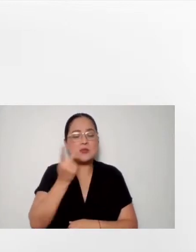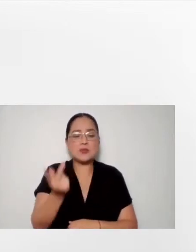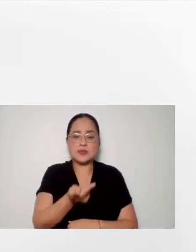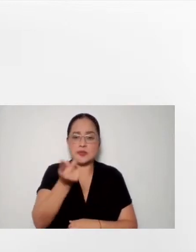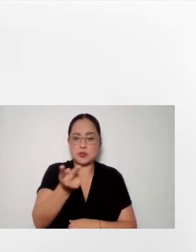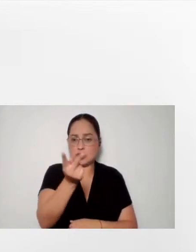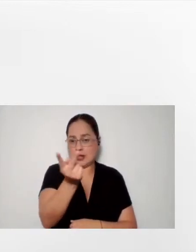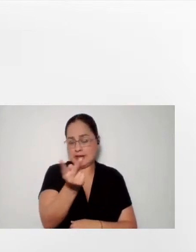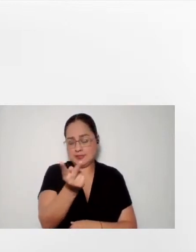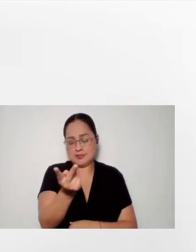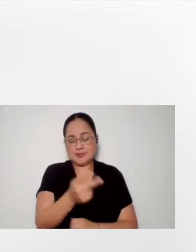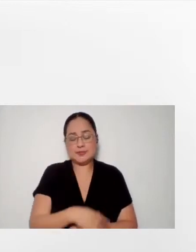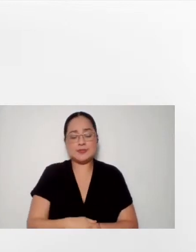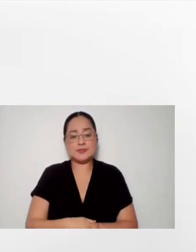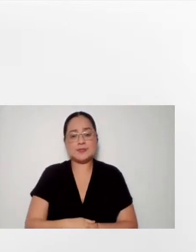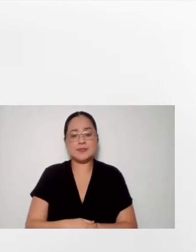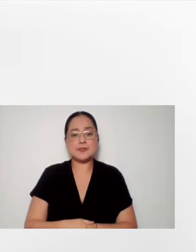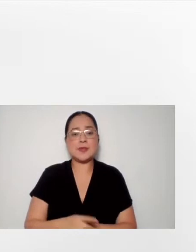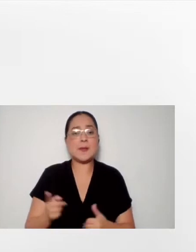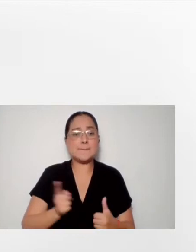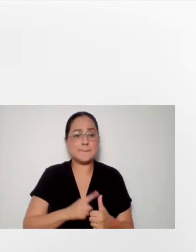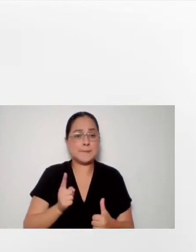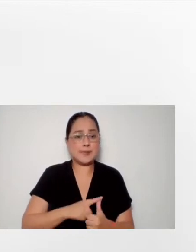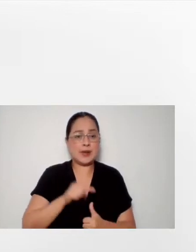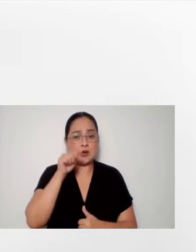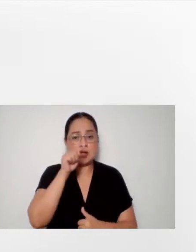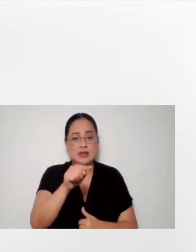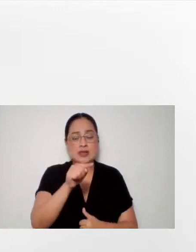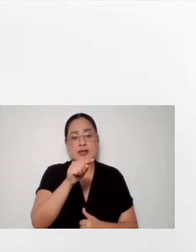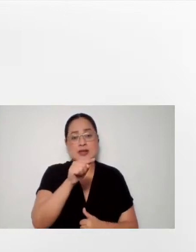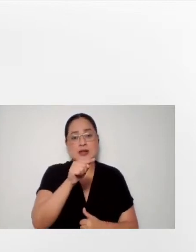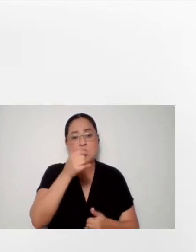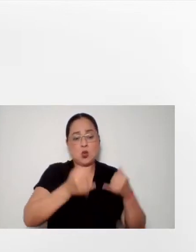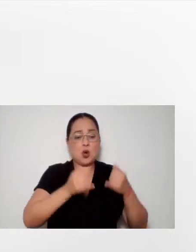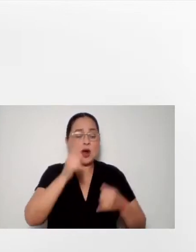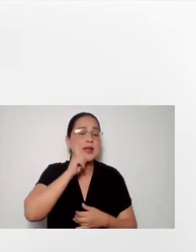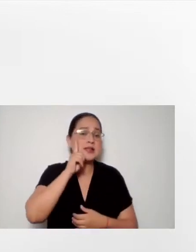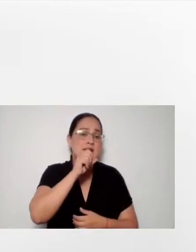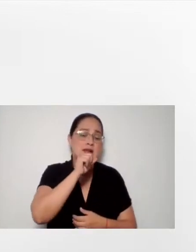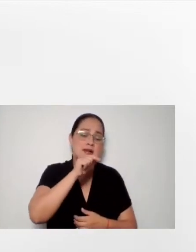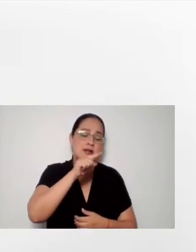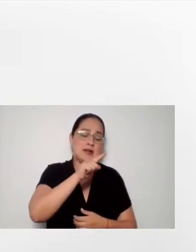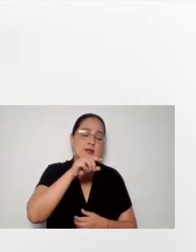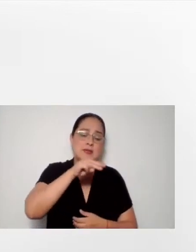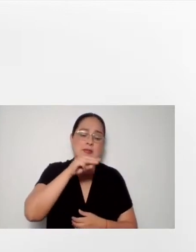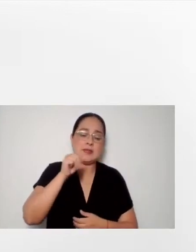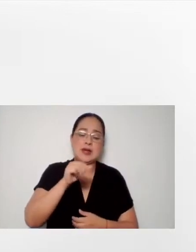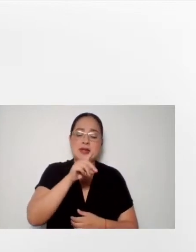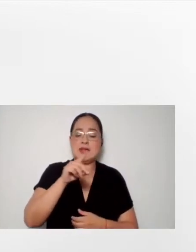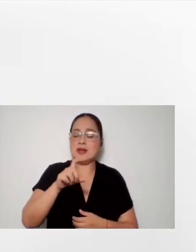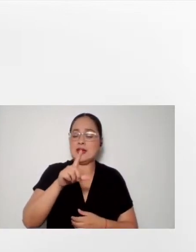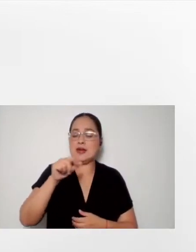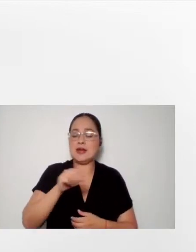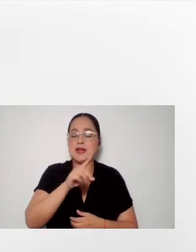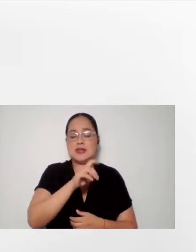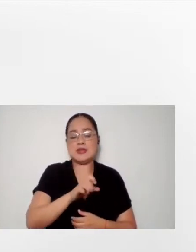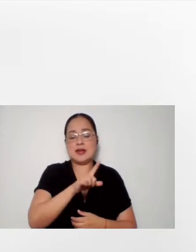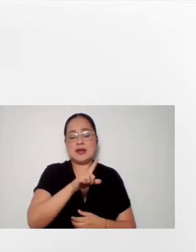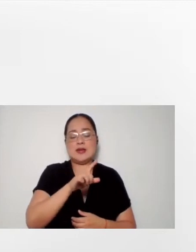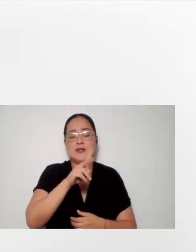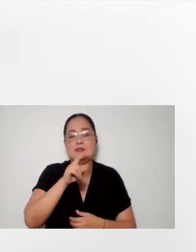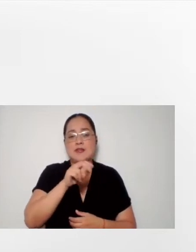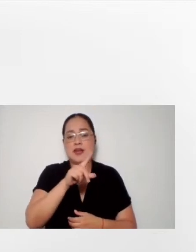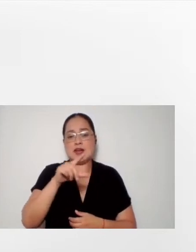a las panelistas, empezando por la jueza Almadelia del Valle, ¿cuál es su opinión